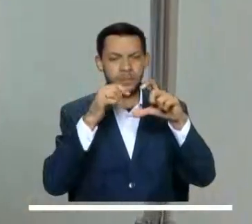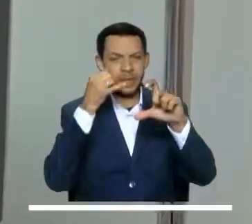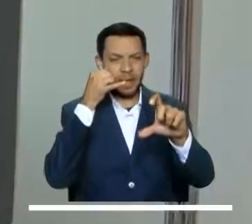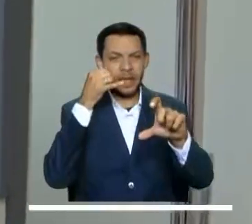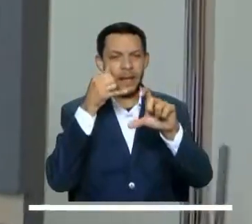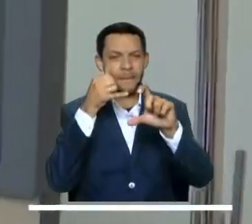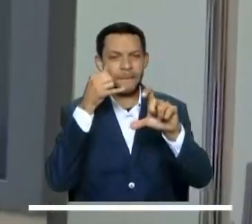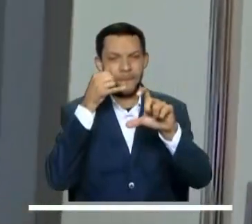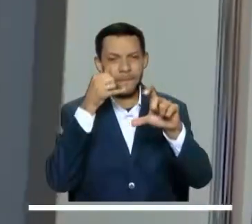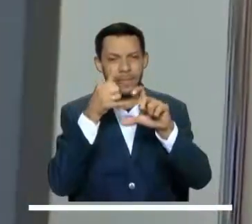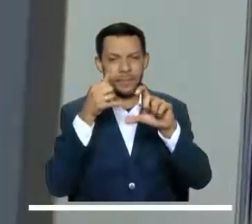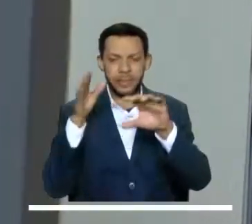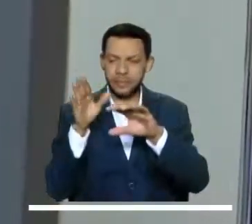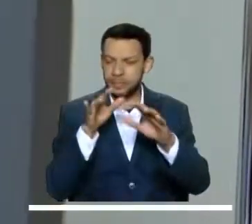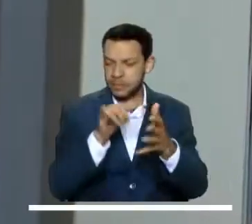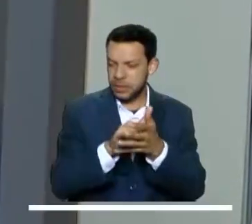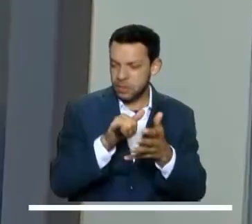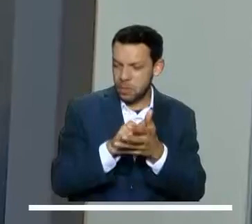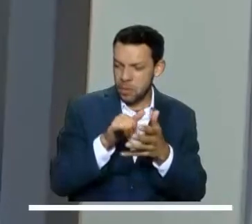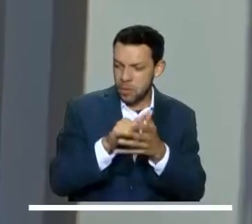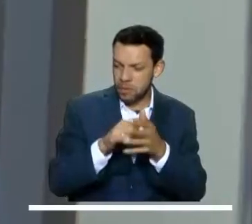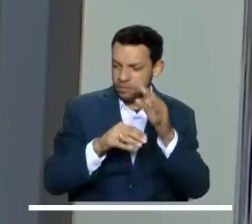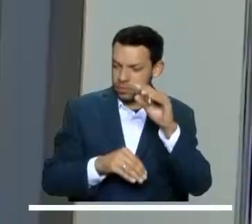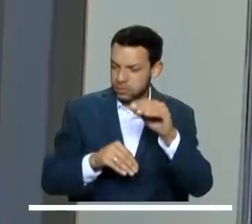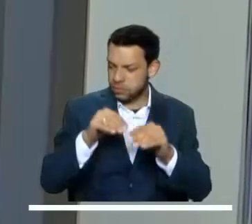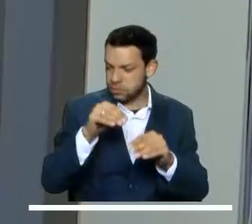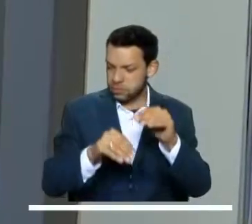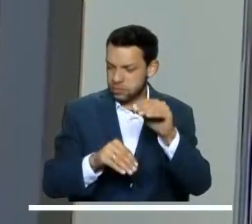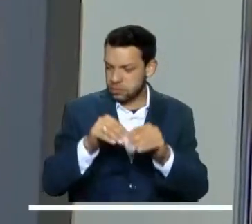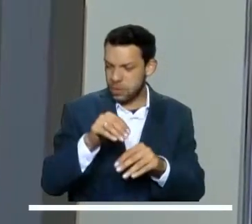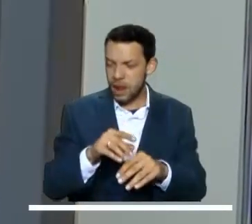esófago. Vamos llegando ya.